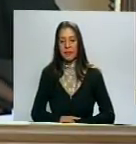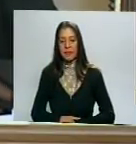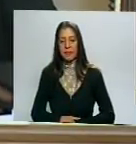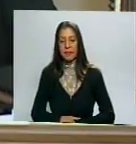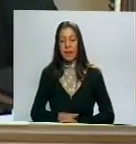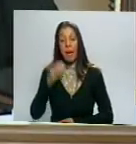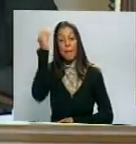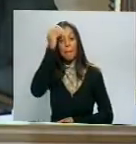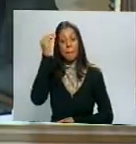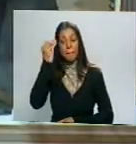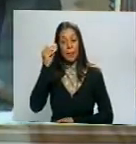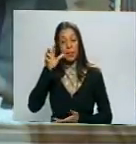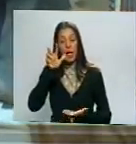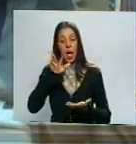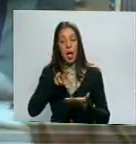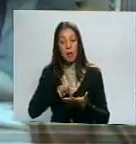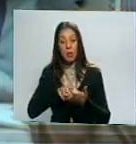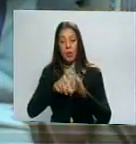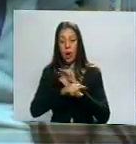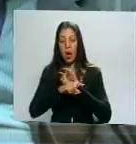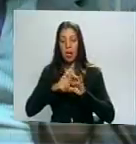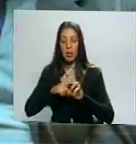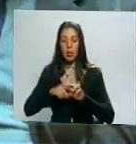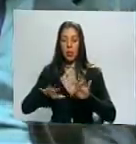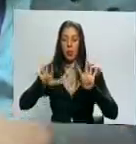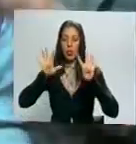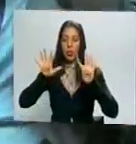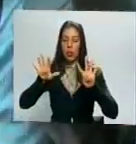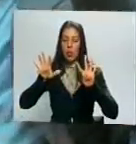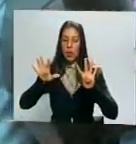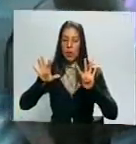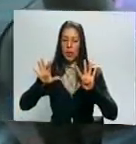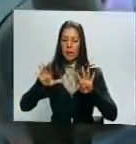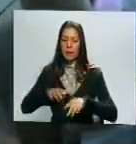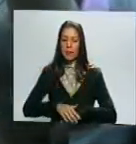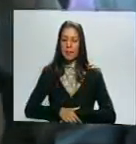En consideración para aprobación, el artículo 9 sobre producción.